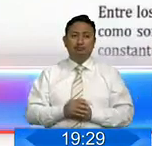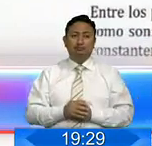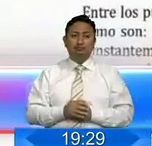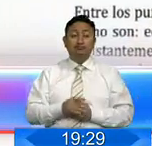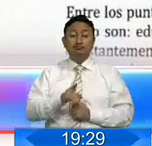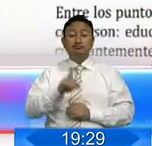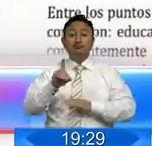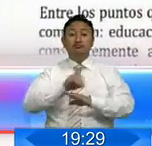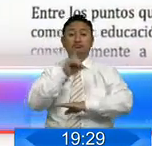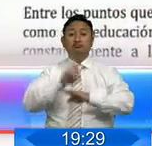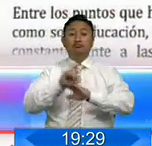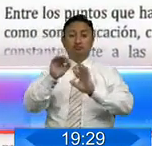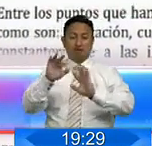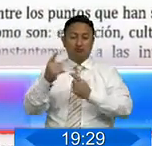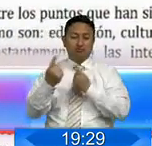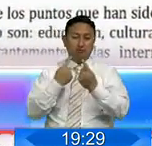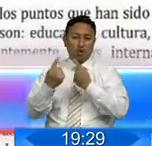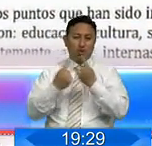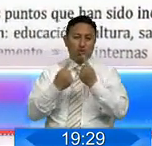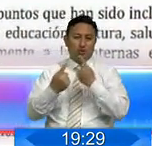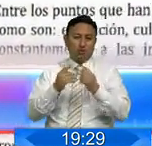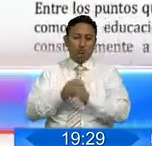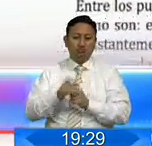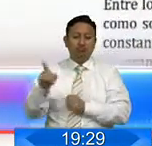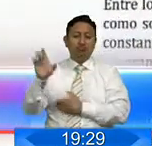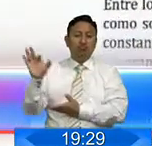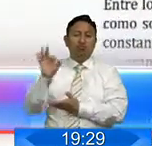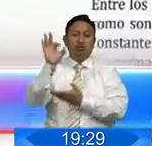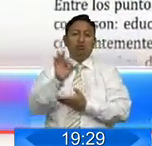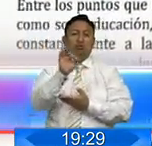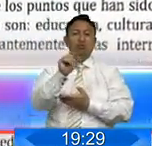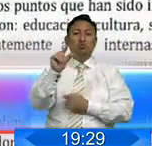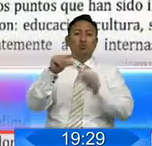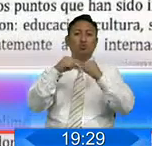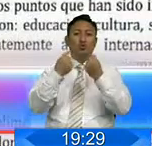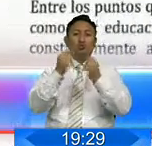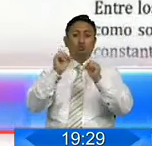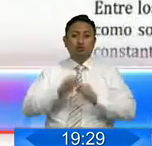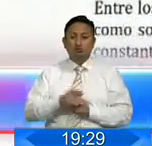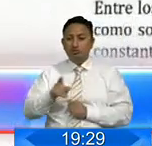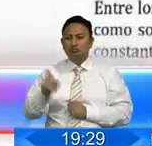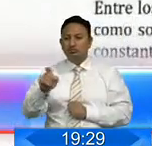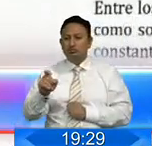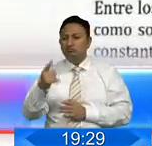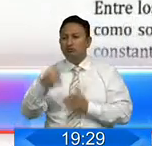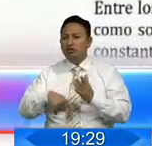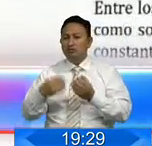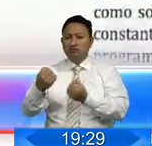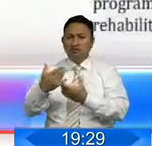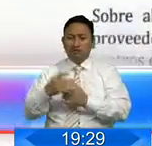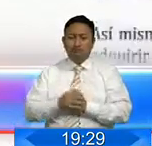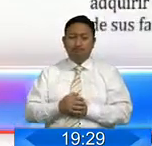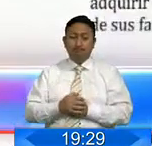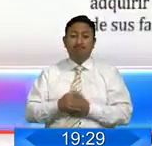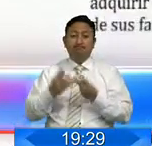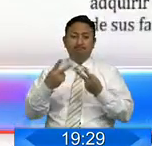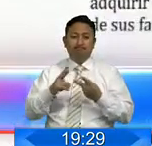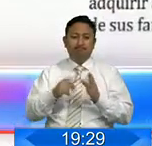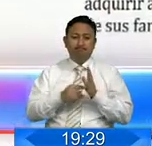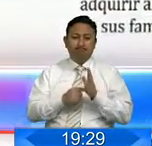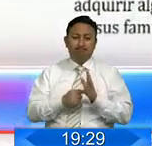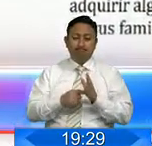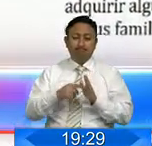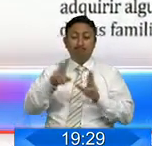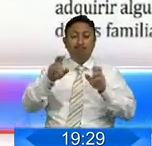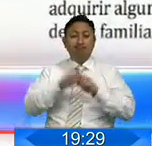directores se han mantenido diálogos permanentes con representantes de los papeles para escuchar sus inquietudes asimismo resaltando que sobre la